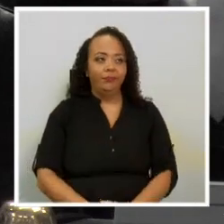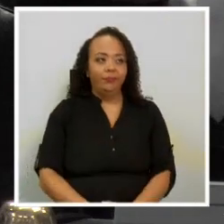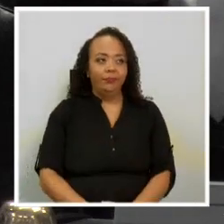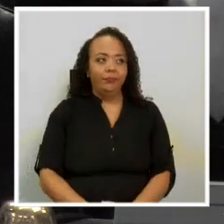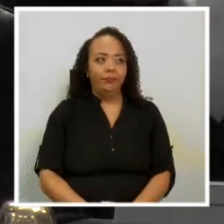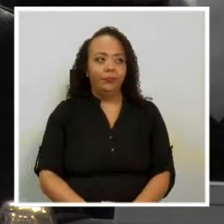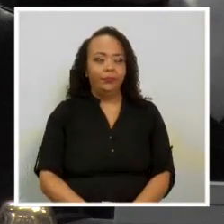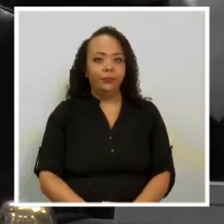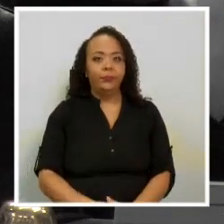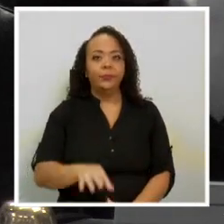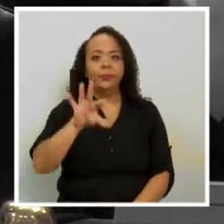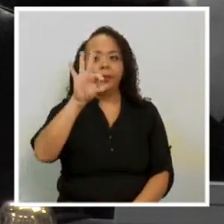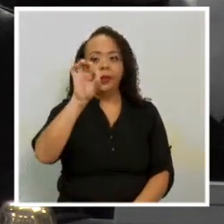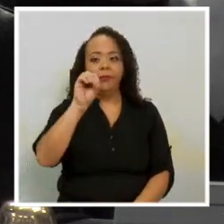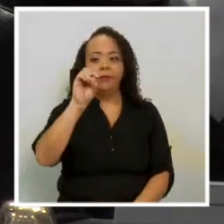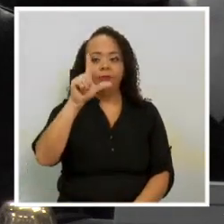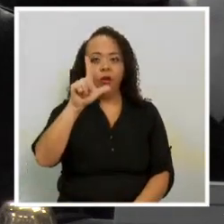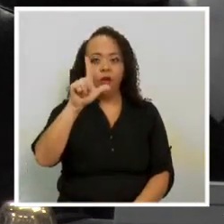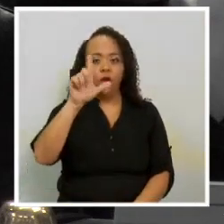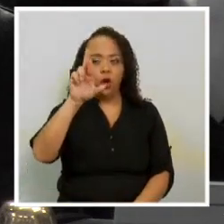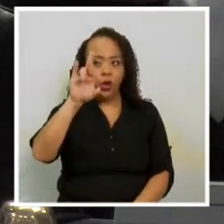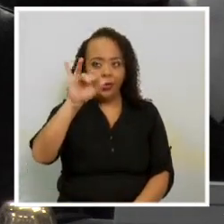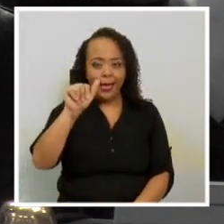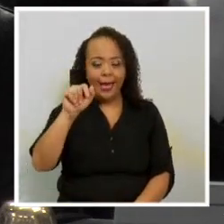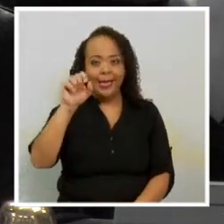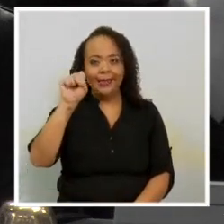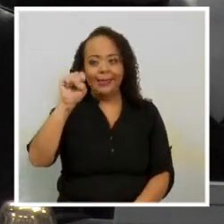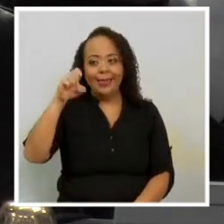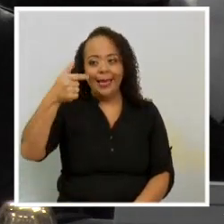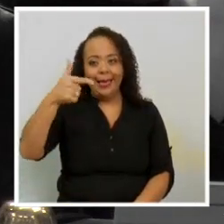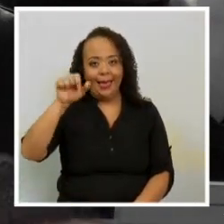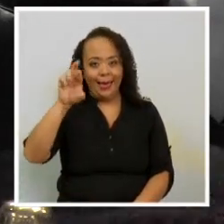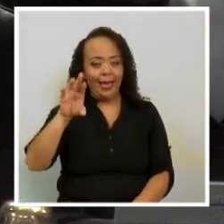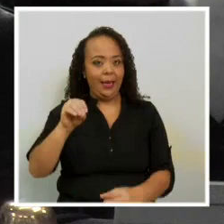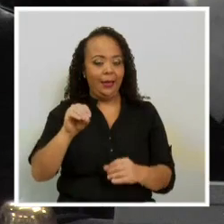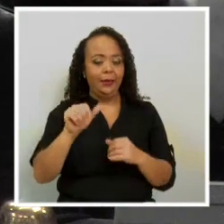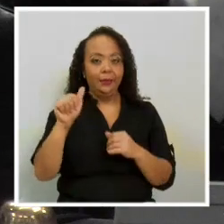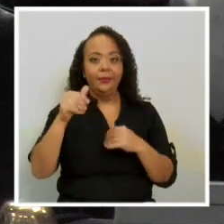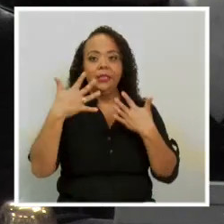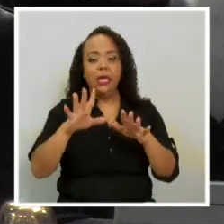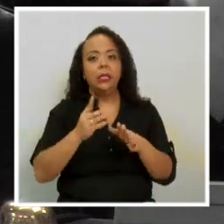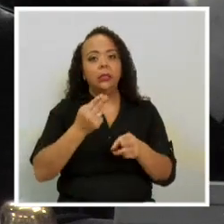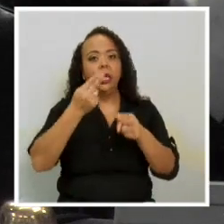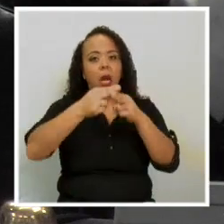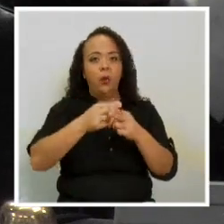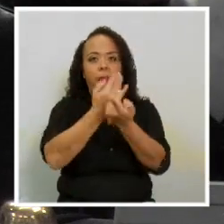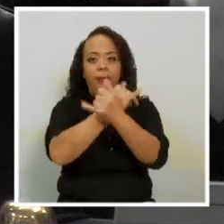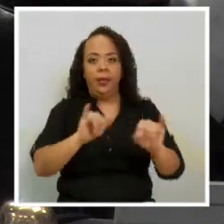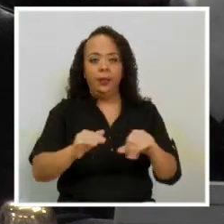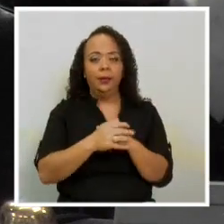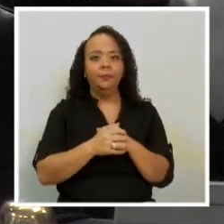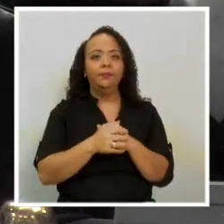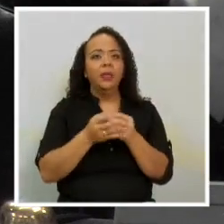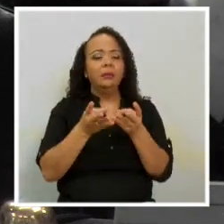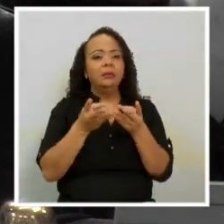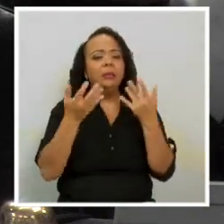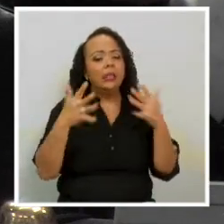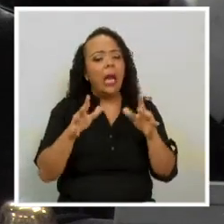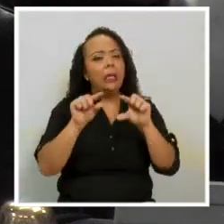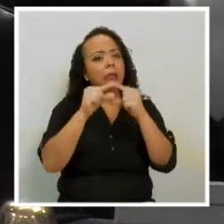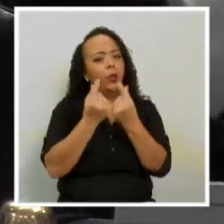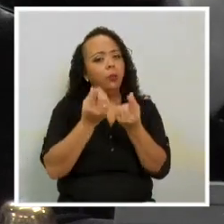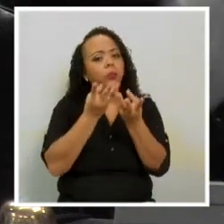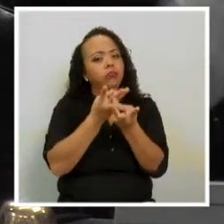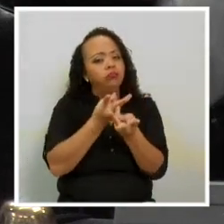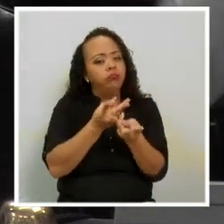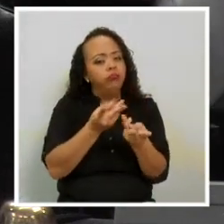trata de Floria Segreda. Precisamente el punto es que eso va, digamos, desgranando un poco, todavía